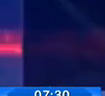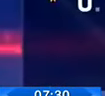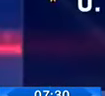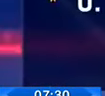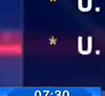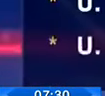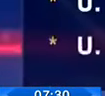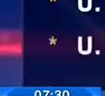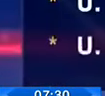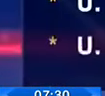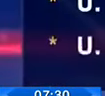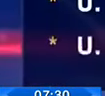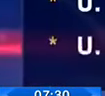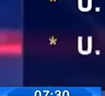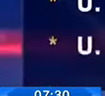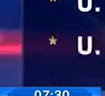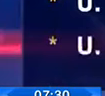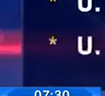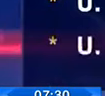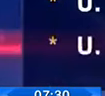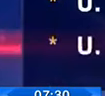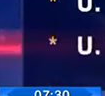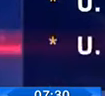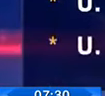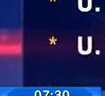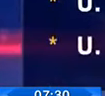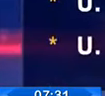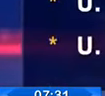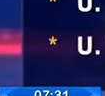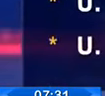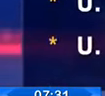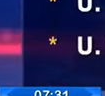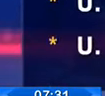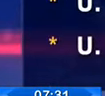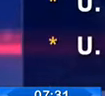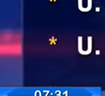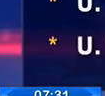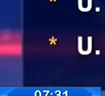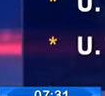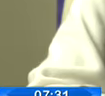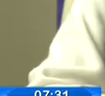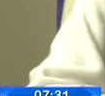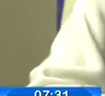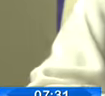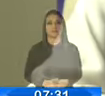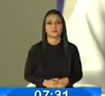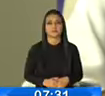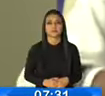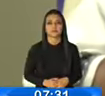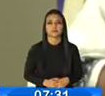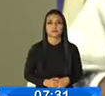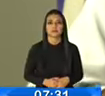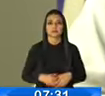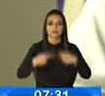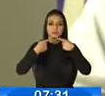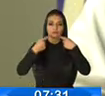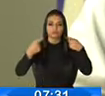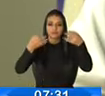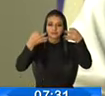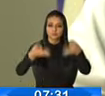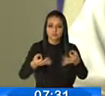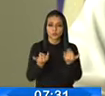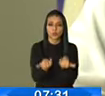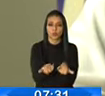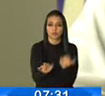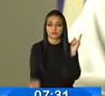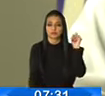del Chimborazo, Universidad Central del Ecuador, Universidad de Cuenca y Universidad Técnica de Ambato. La convocatoria estará abierta a partir de hoy